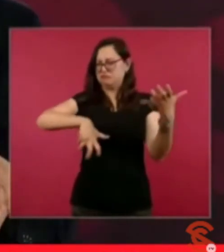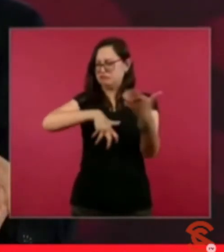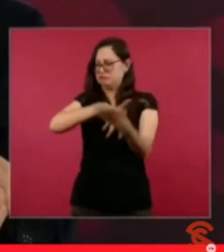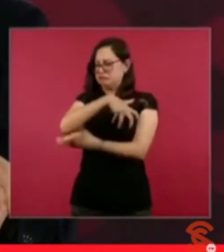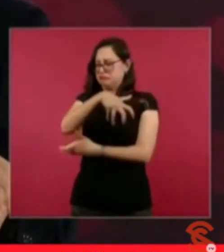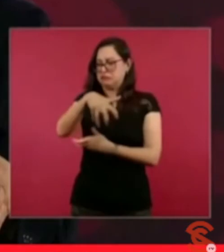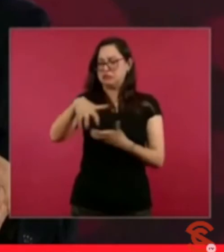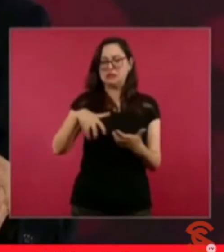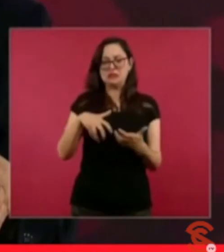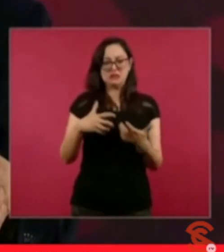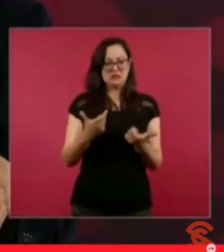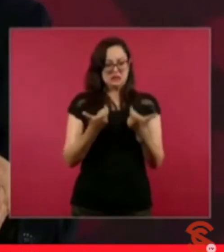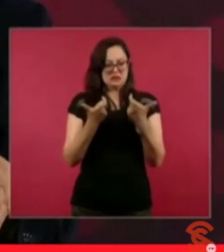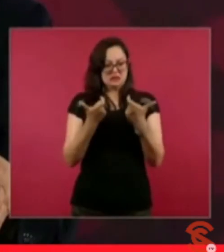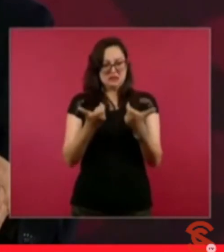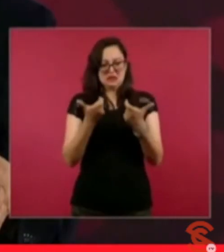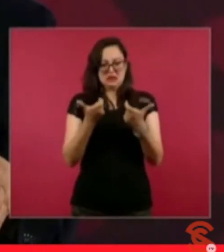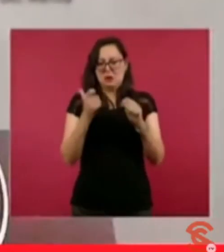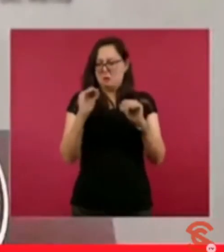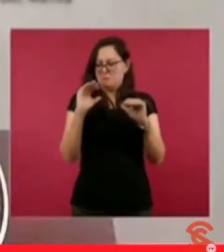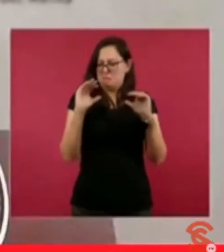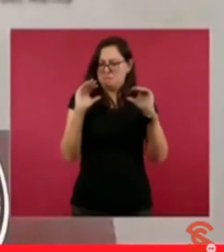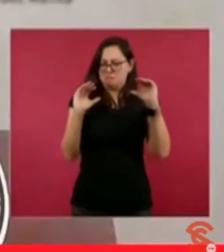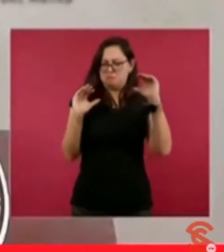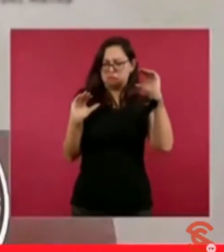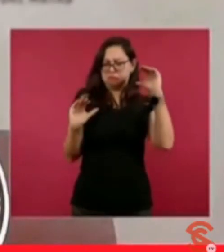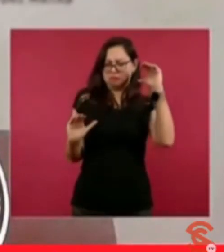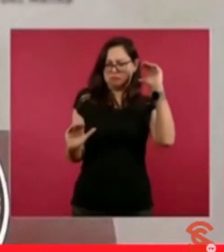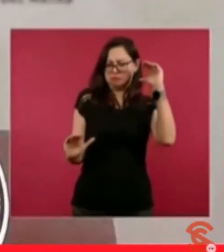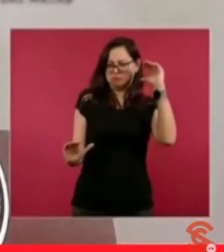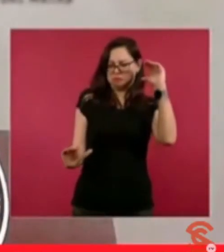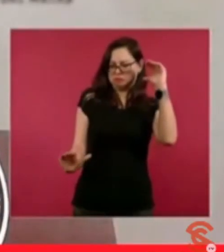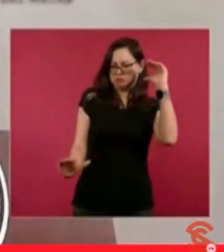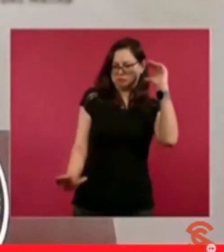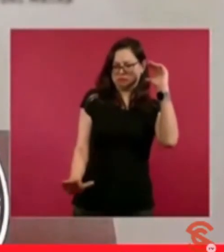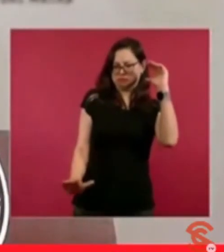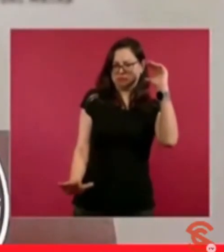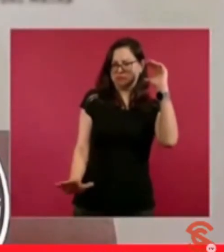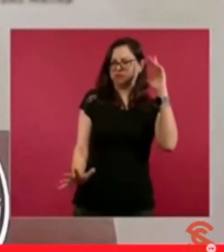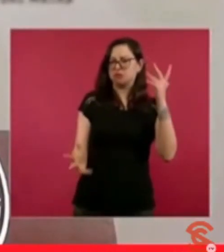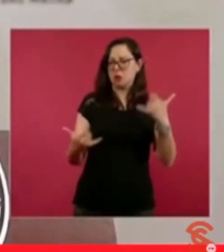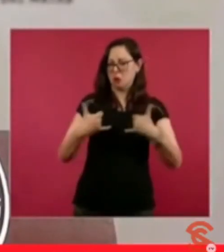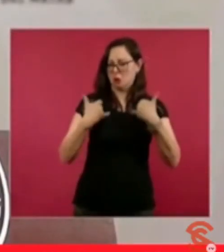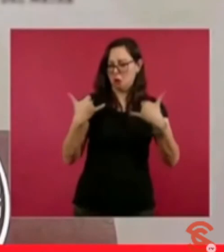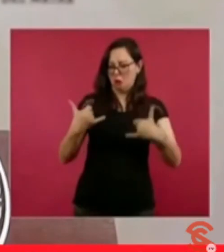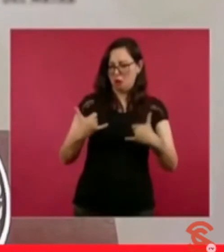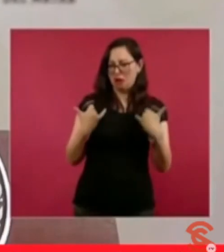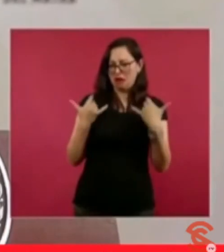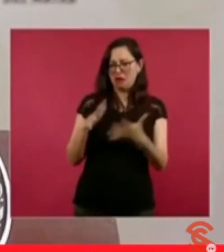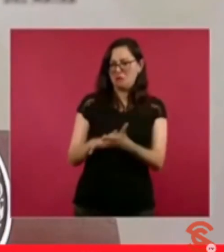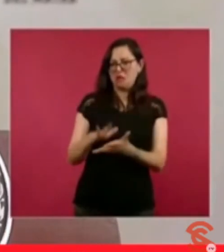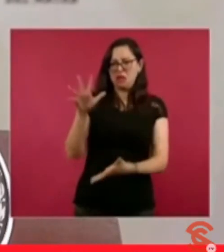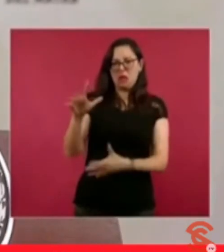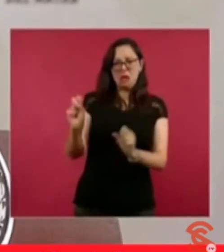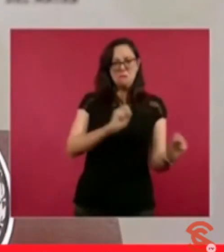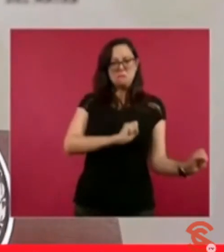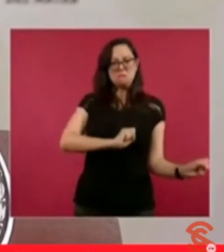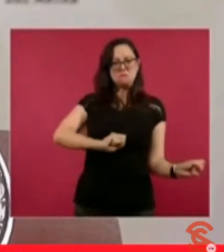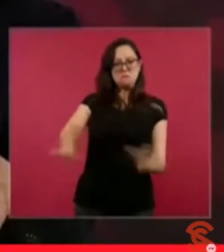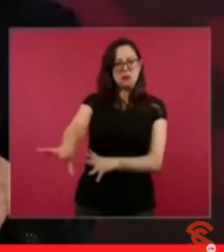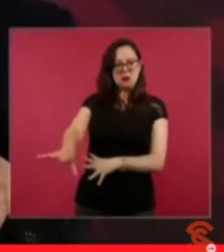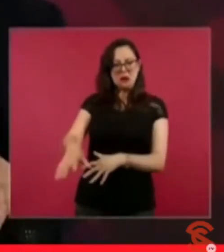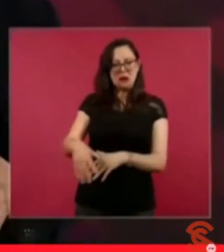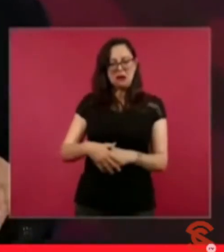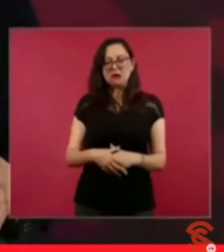desigualdad económica y social, y abandonaron al pueblo, abandonaron a los jóvenes, dejaron sin opciones,